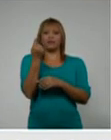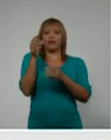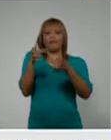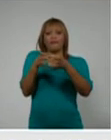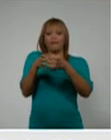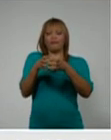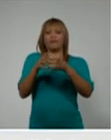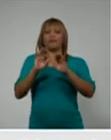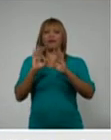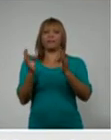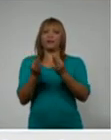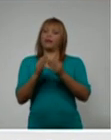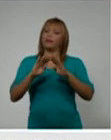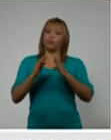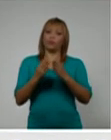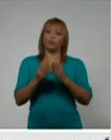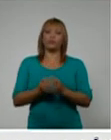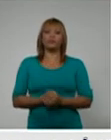ciudad.